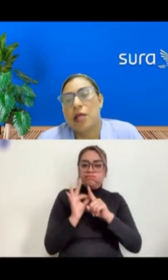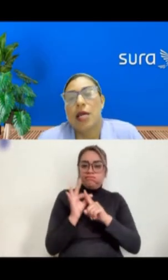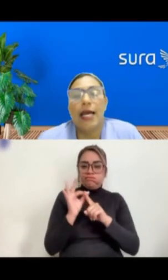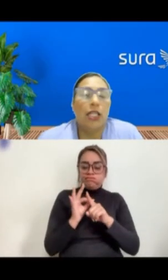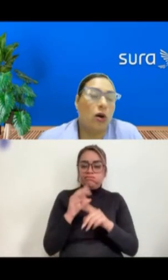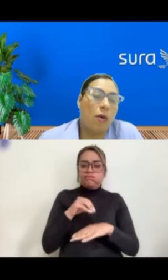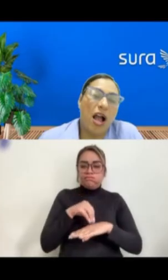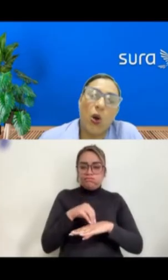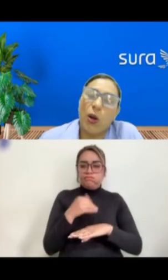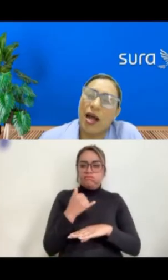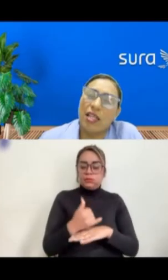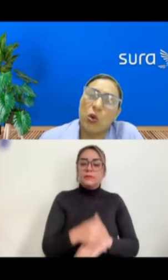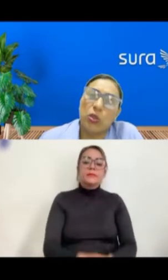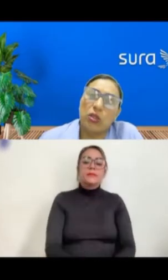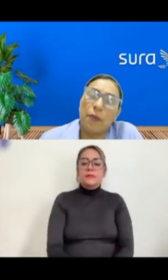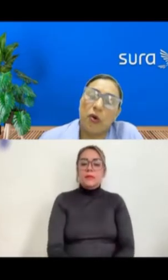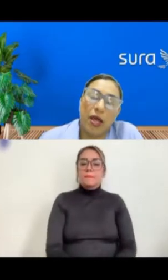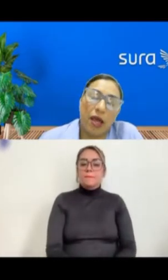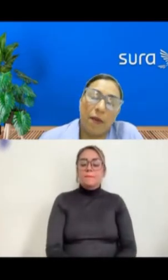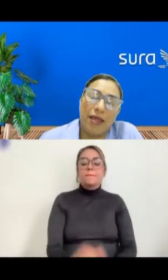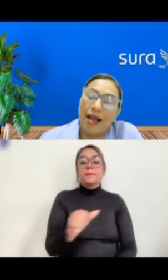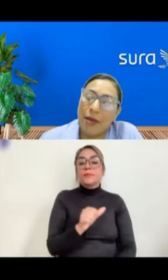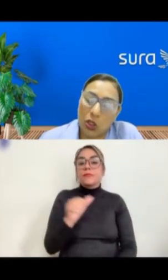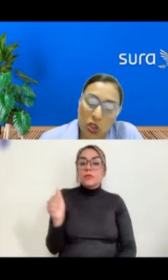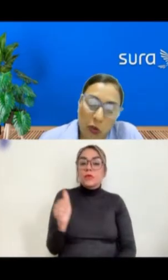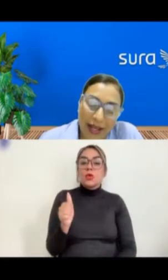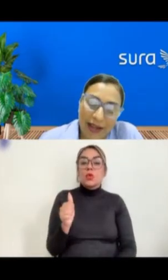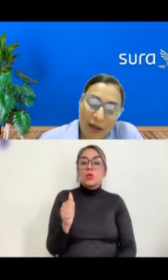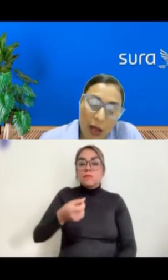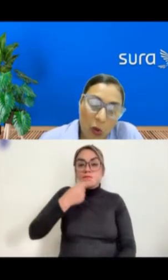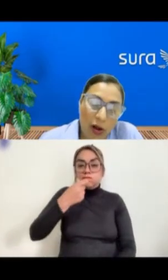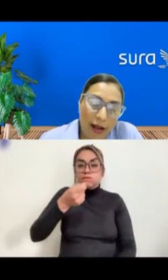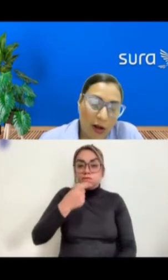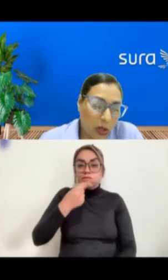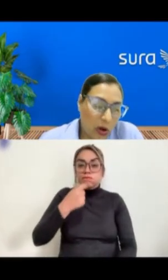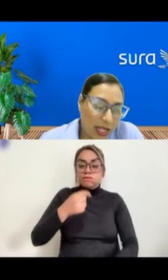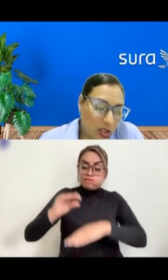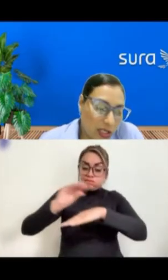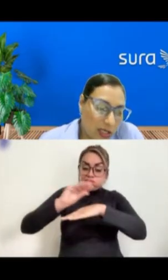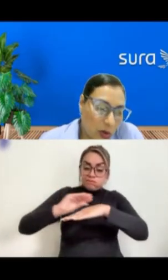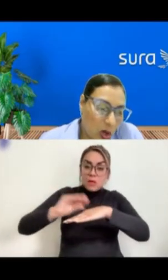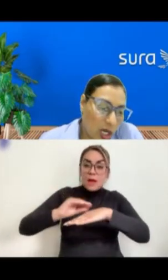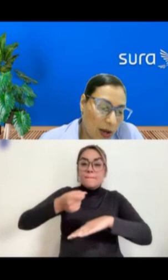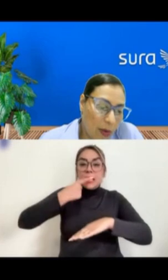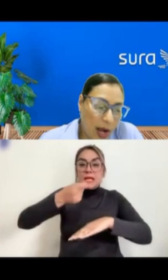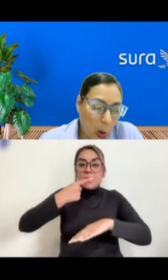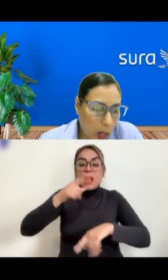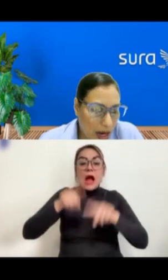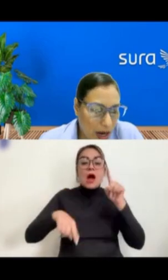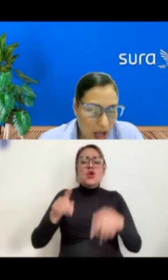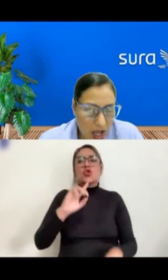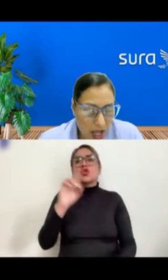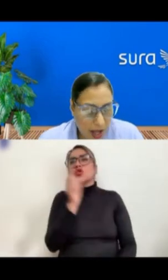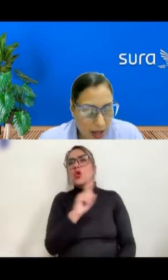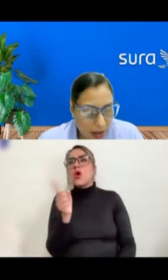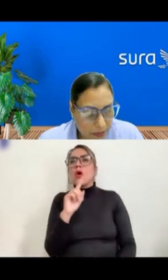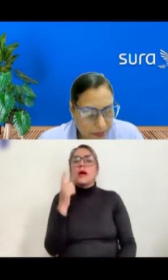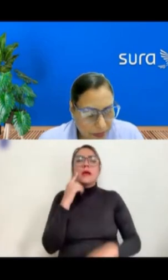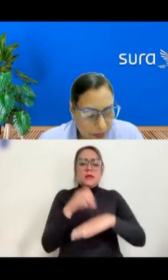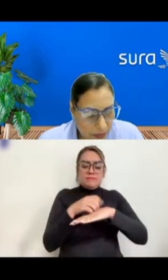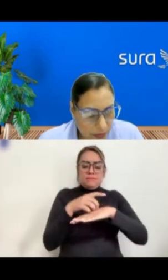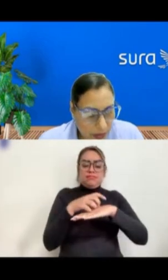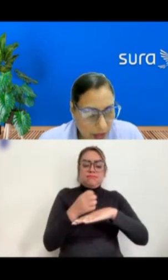allí. No vamos a colocar ningún tipo de medicamento sobre esta quemadura. En algunas ocasiones decimos, no, que vamos a colocar